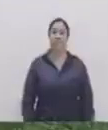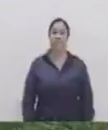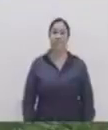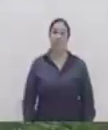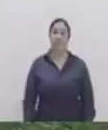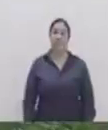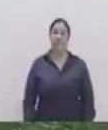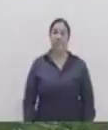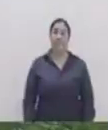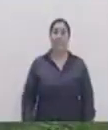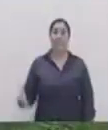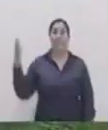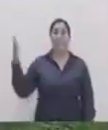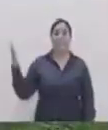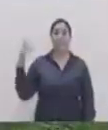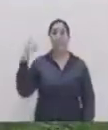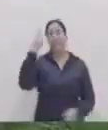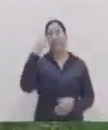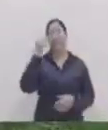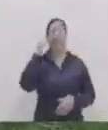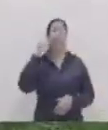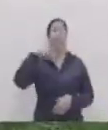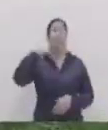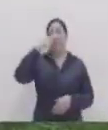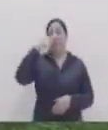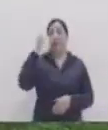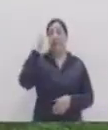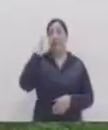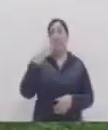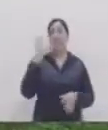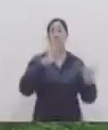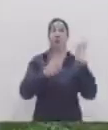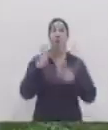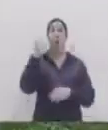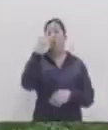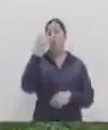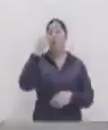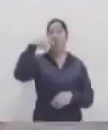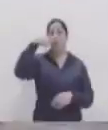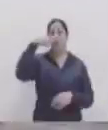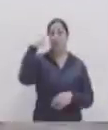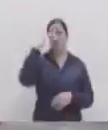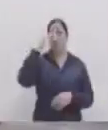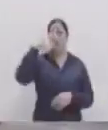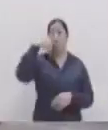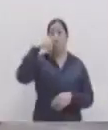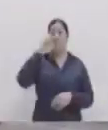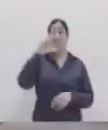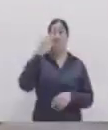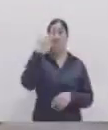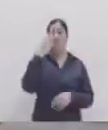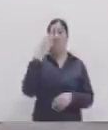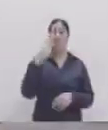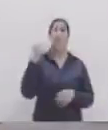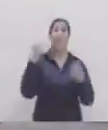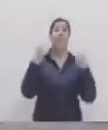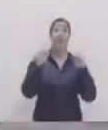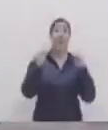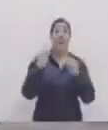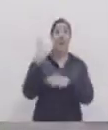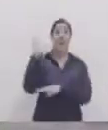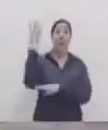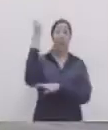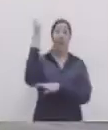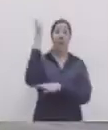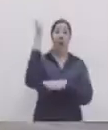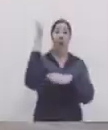tocojle, na tocajle, los anates y los ensontles. Cuando los anates y los ensontles hacen sus nidos